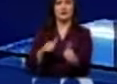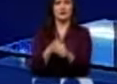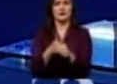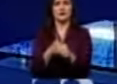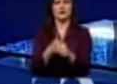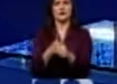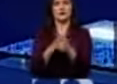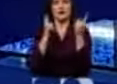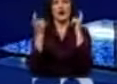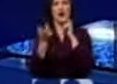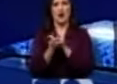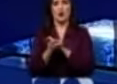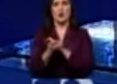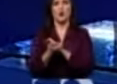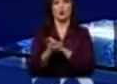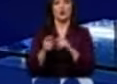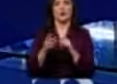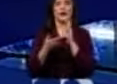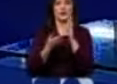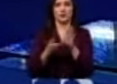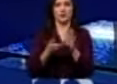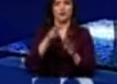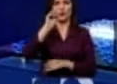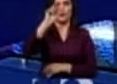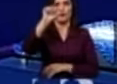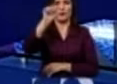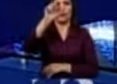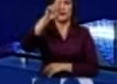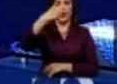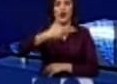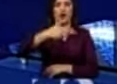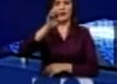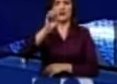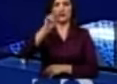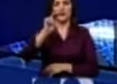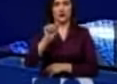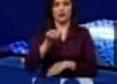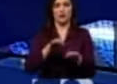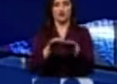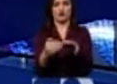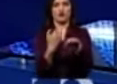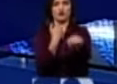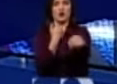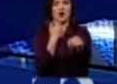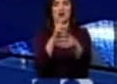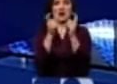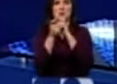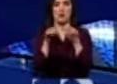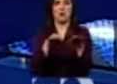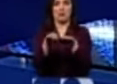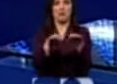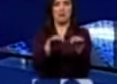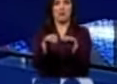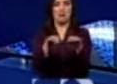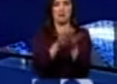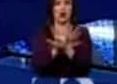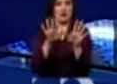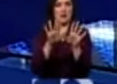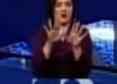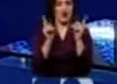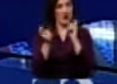las que se les cambió el sentido? Por ejemplo, la Marchena, me parece que era bidireccional, ahora es unidireccional y se ha quedado así. ¿Las